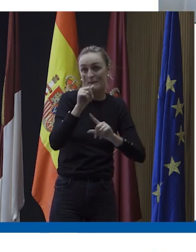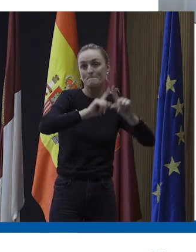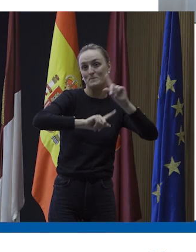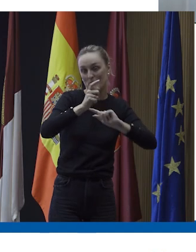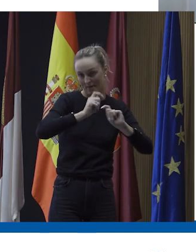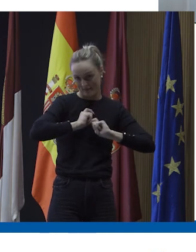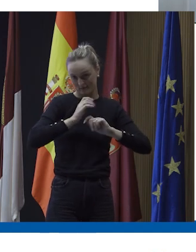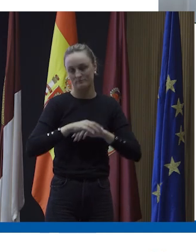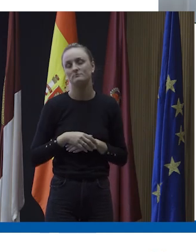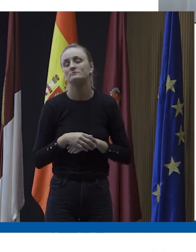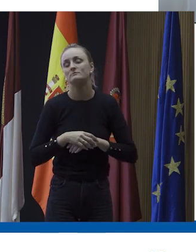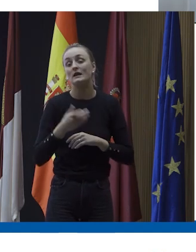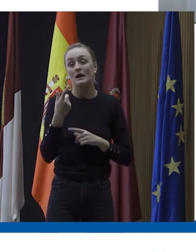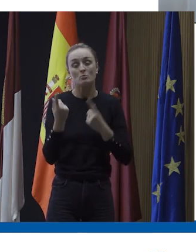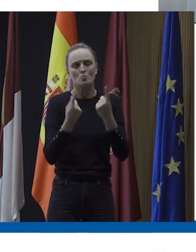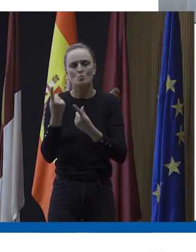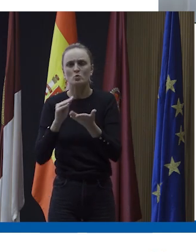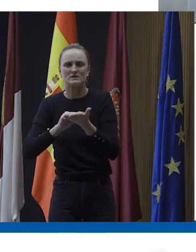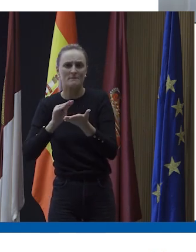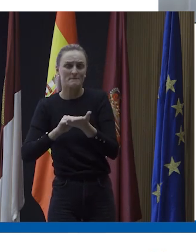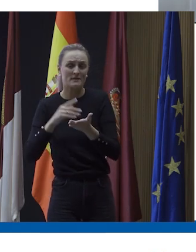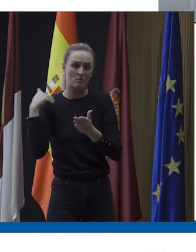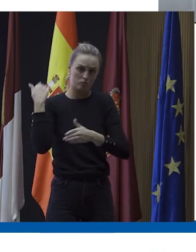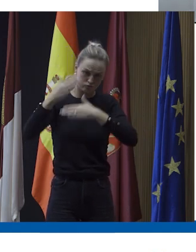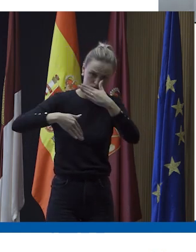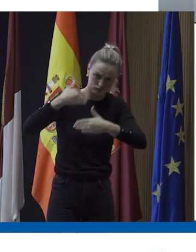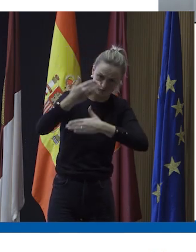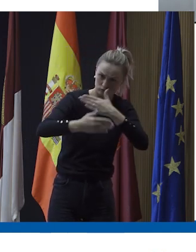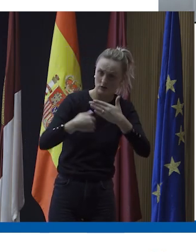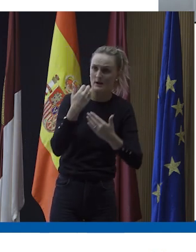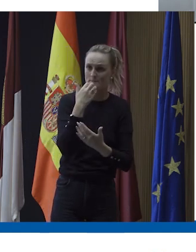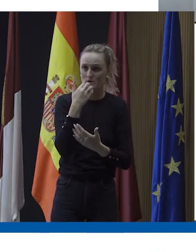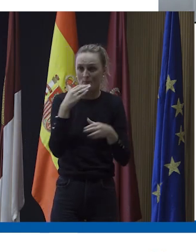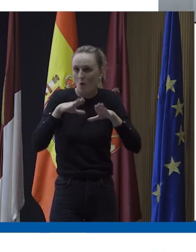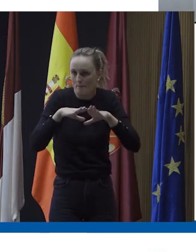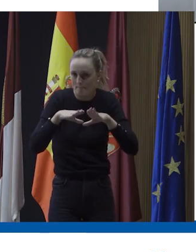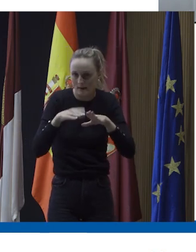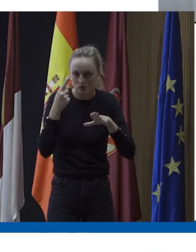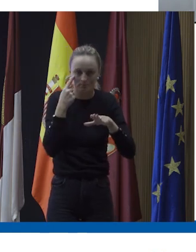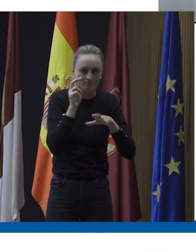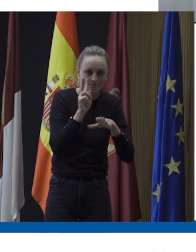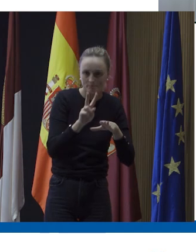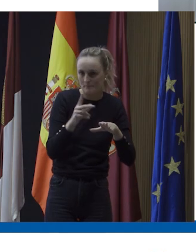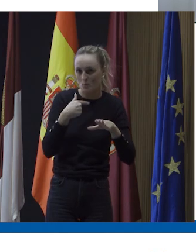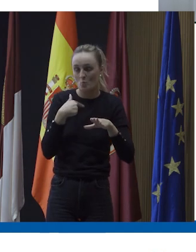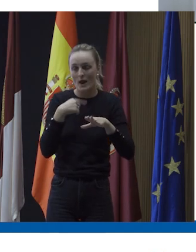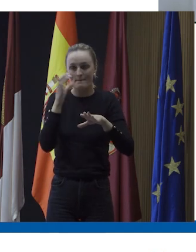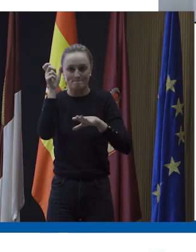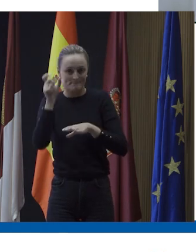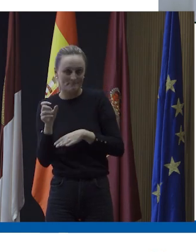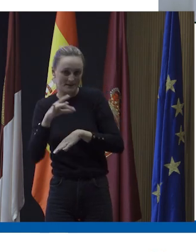por eso muchas veces aparece después de muchos años por ejemplo, el parto, ¿no? Cuando vemos una paciente